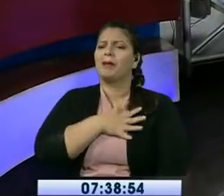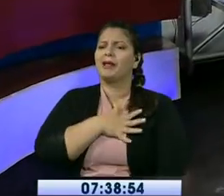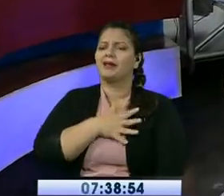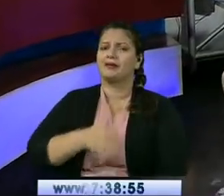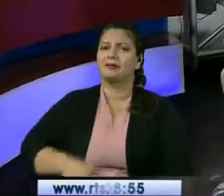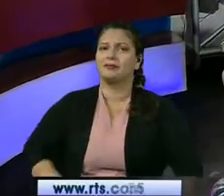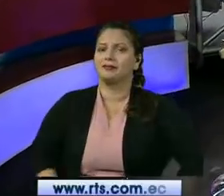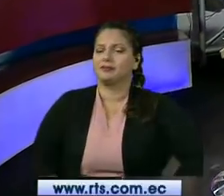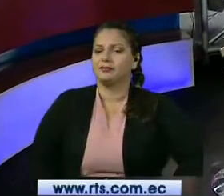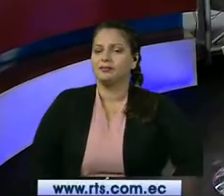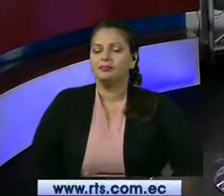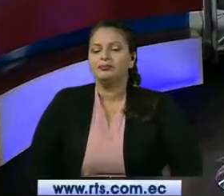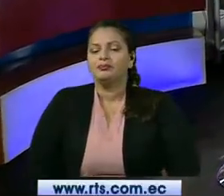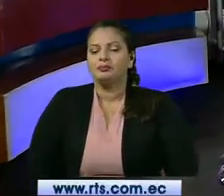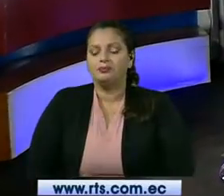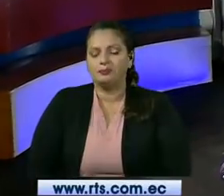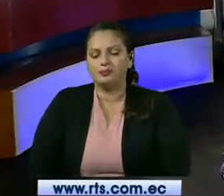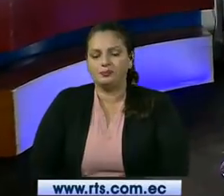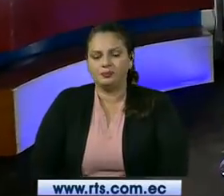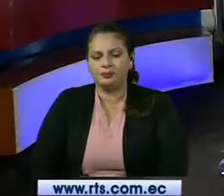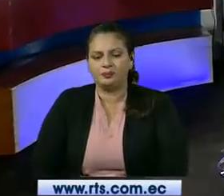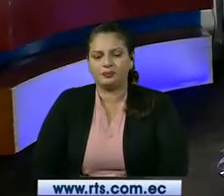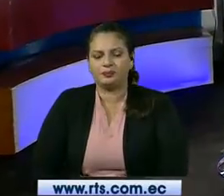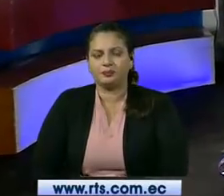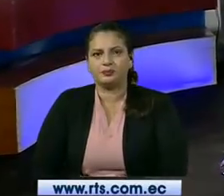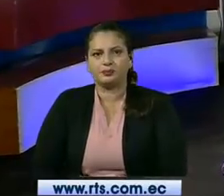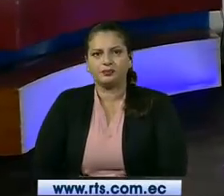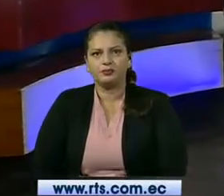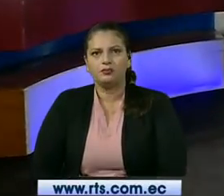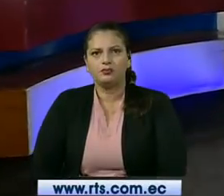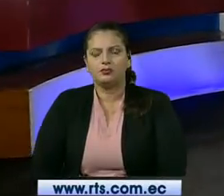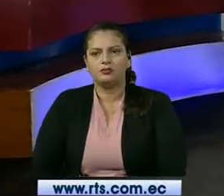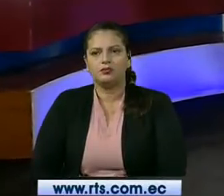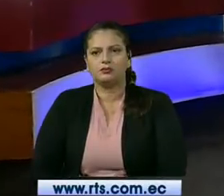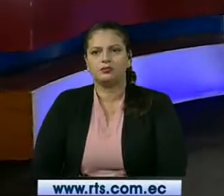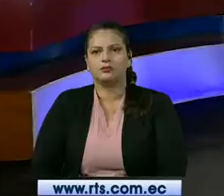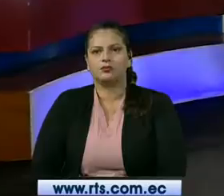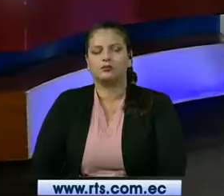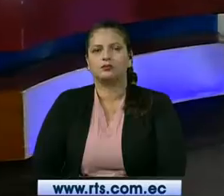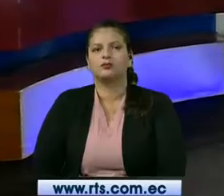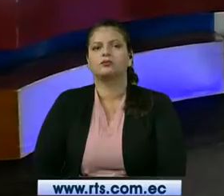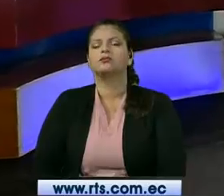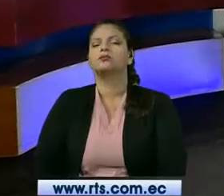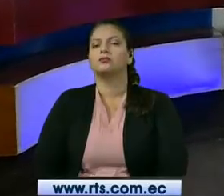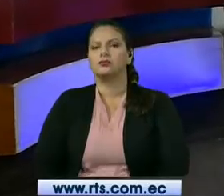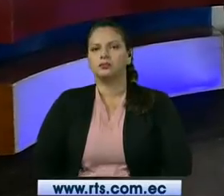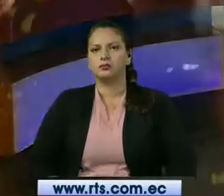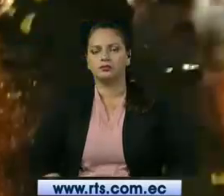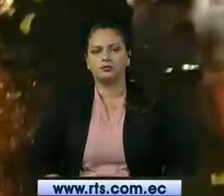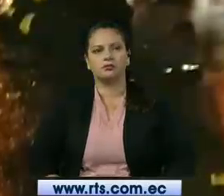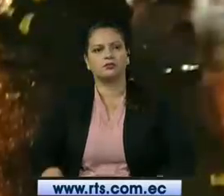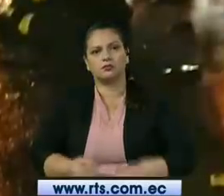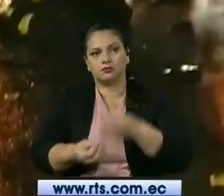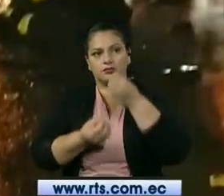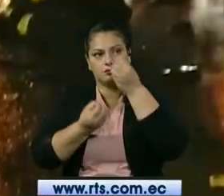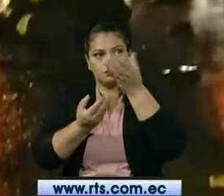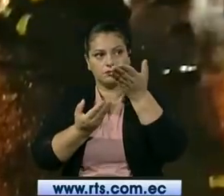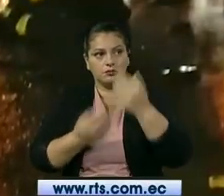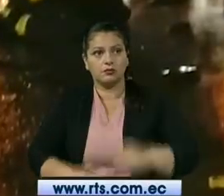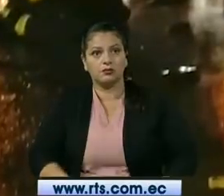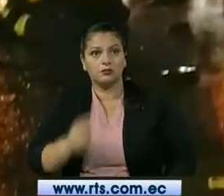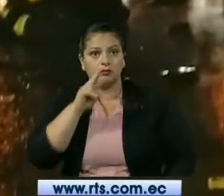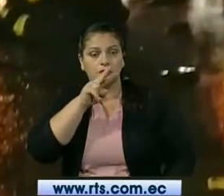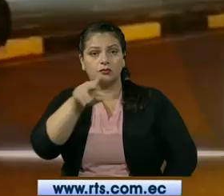Un herido y un vehículo incendiado dejó un accidente de tránsito ocurrido bajo el distribuidor de tráfico del ingreso a la vía San